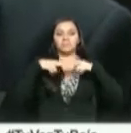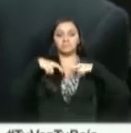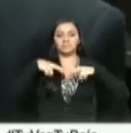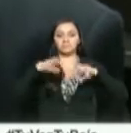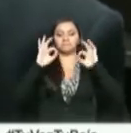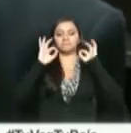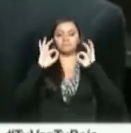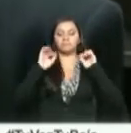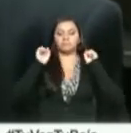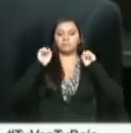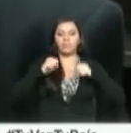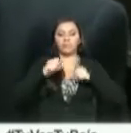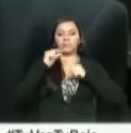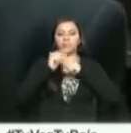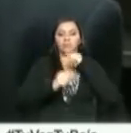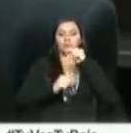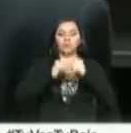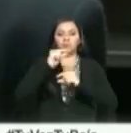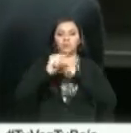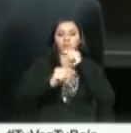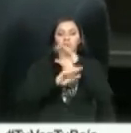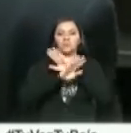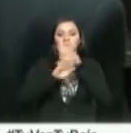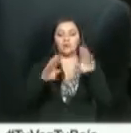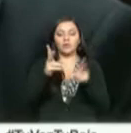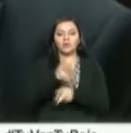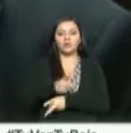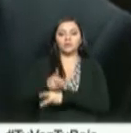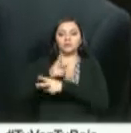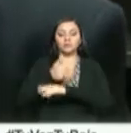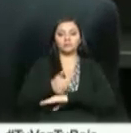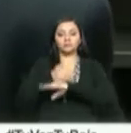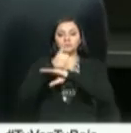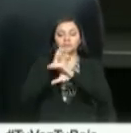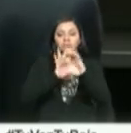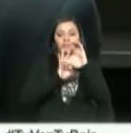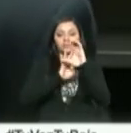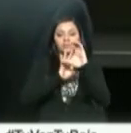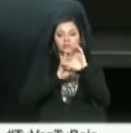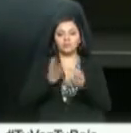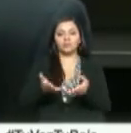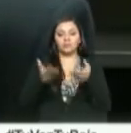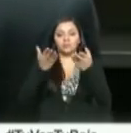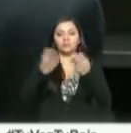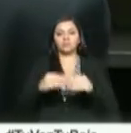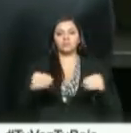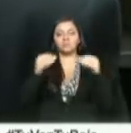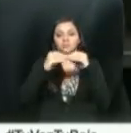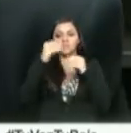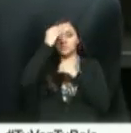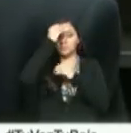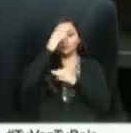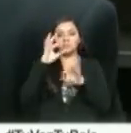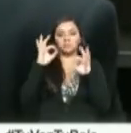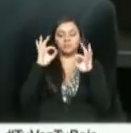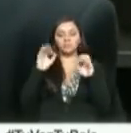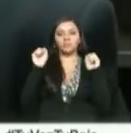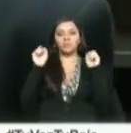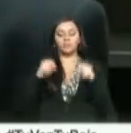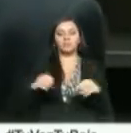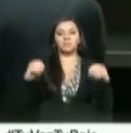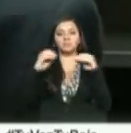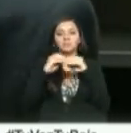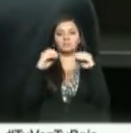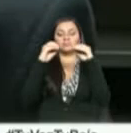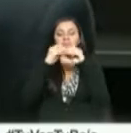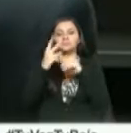que podemos nosotros, a través del Consejo, proveer de alguna información que nos permita lo